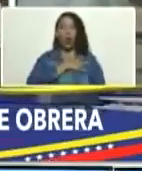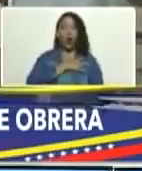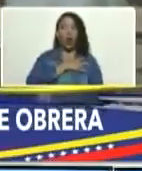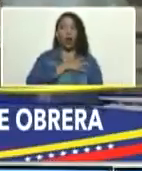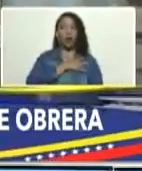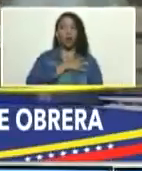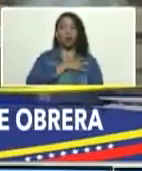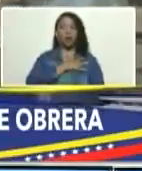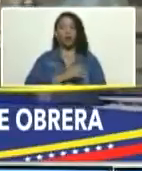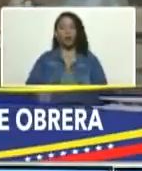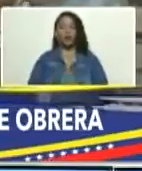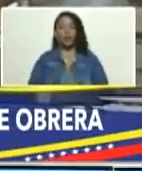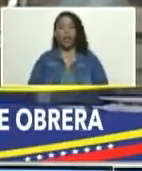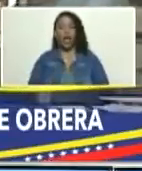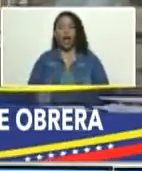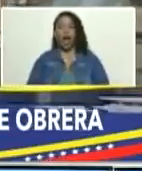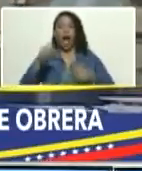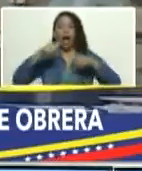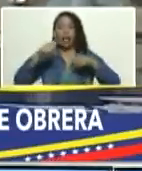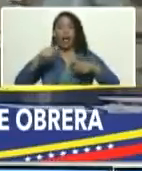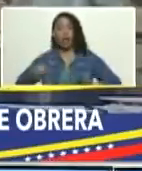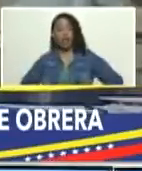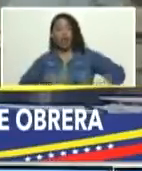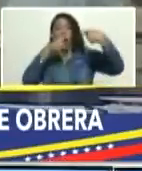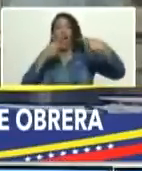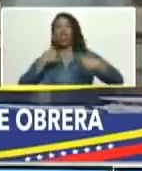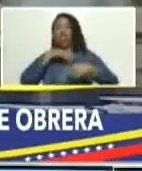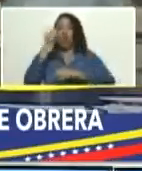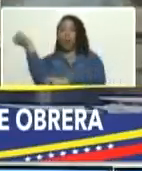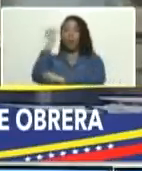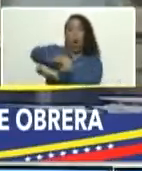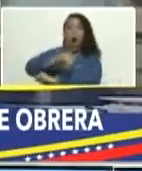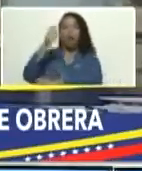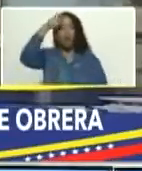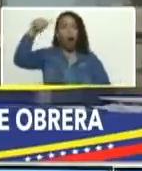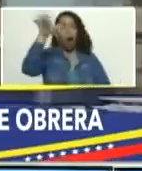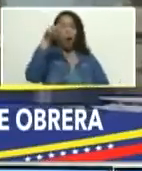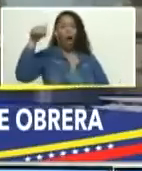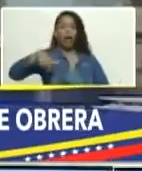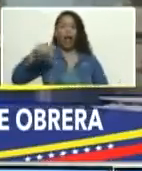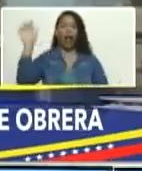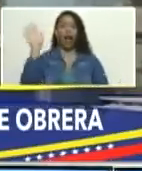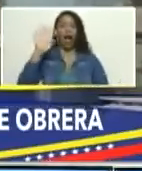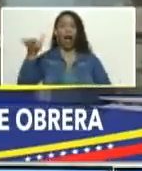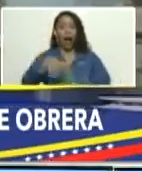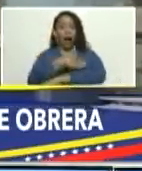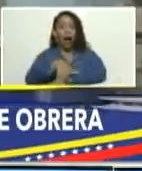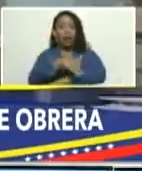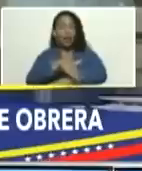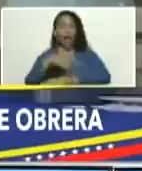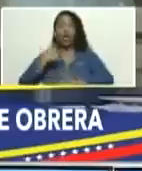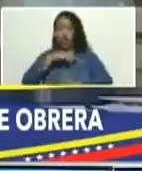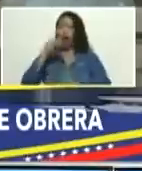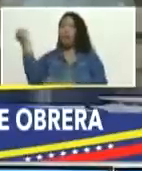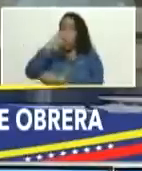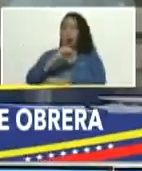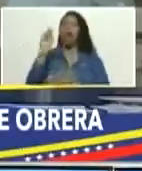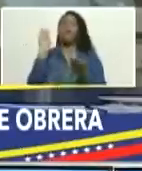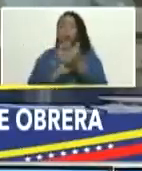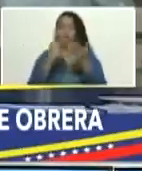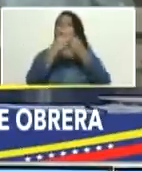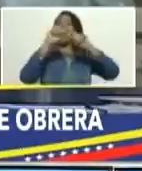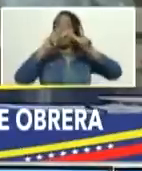igualito. Lo intentaron aquí y los derrotamos con el pueblo en la calle. Los derrotamos y se impuso la paz,